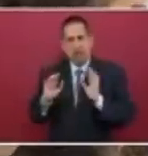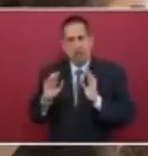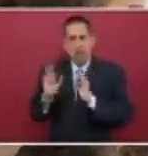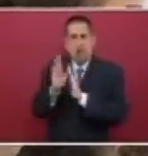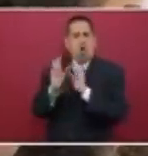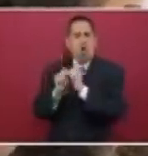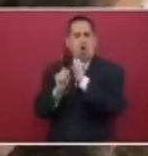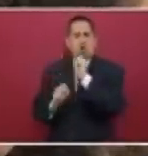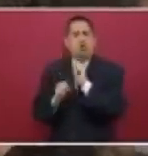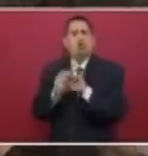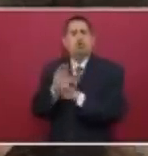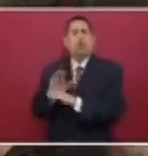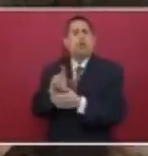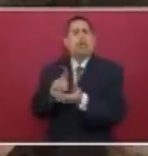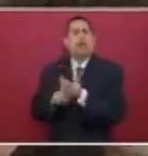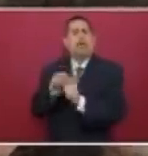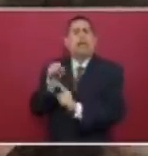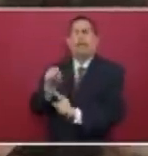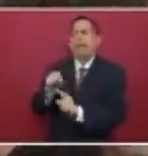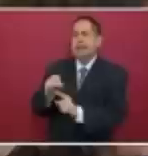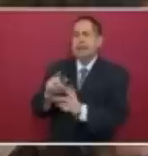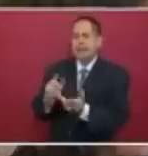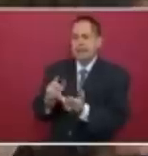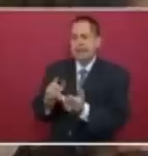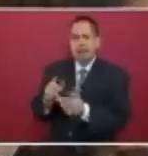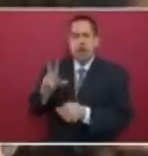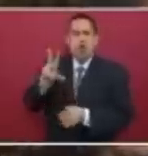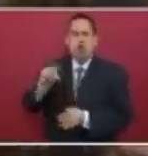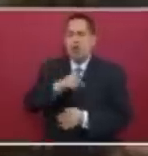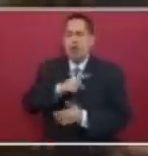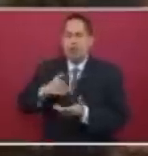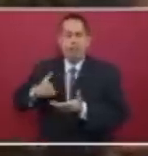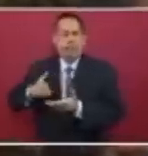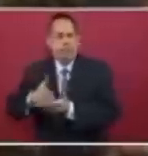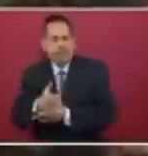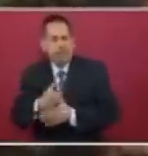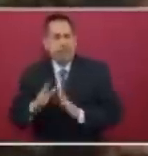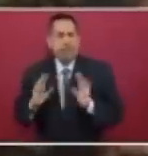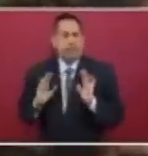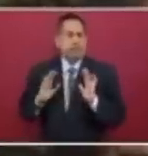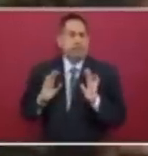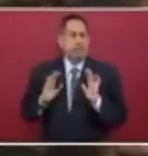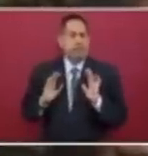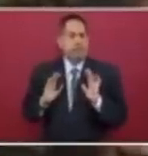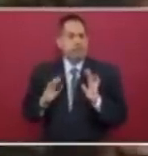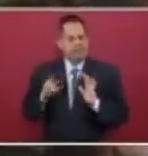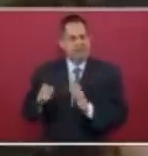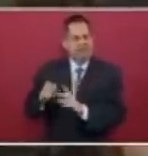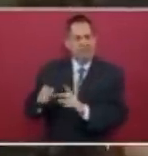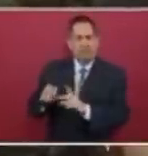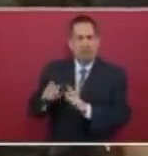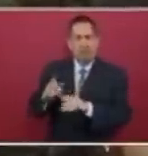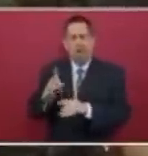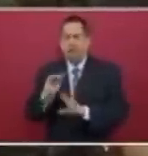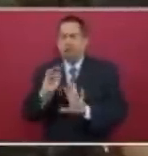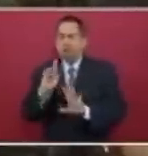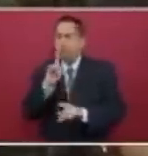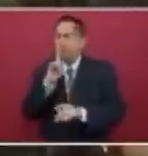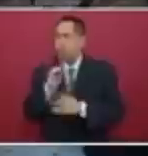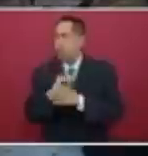que habla de la de la no intervención y no prestando atención no